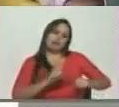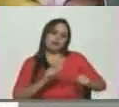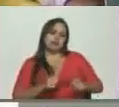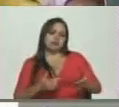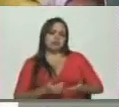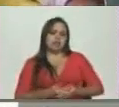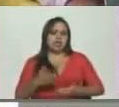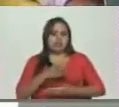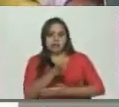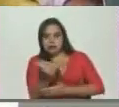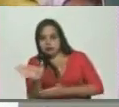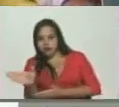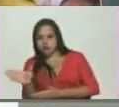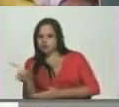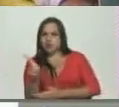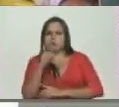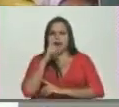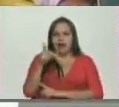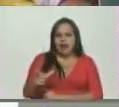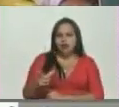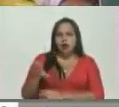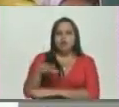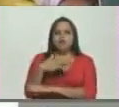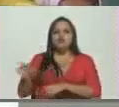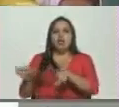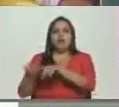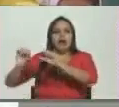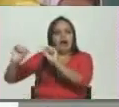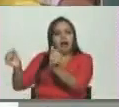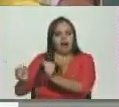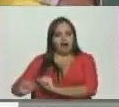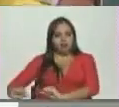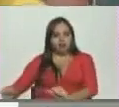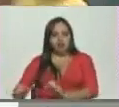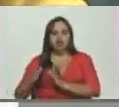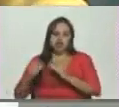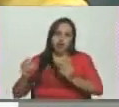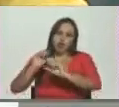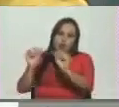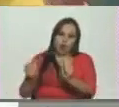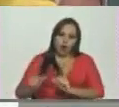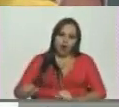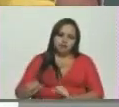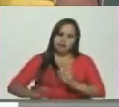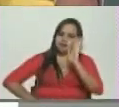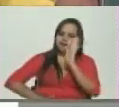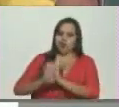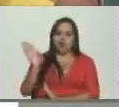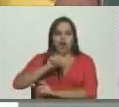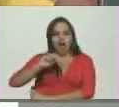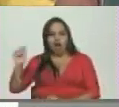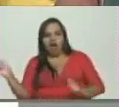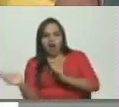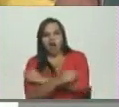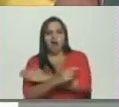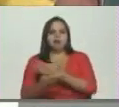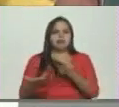es malo, es válido. Ok. La música es un arte y todo arte es... crece, y sobre